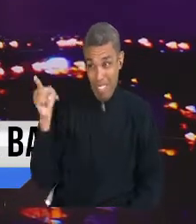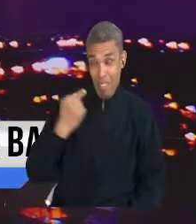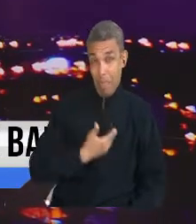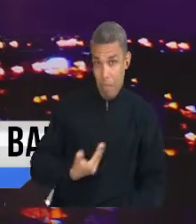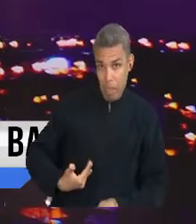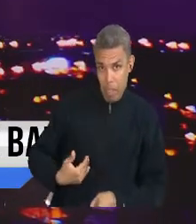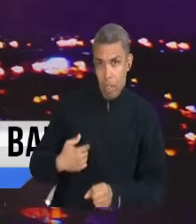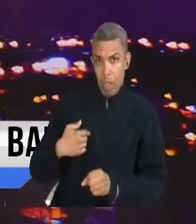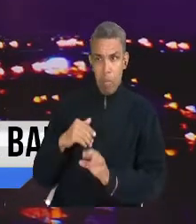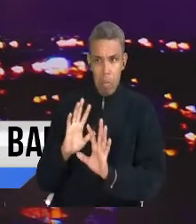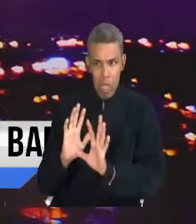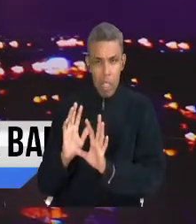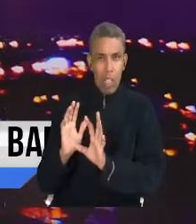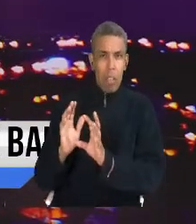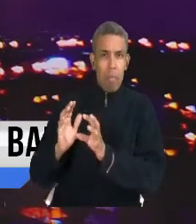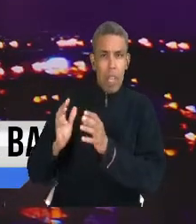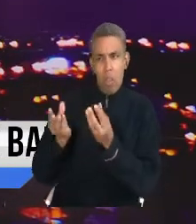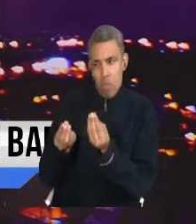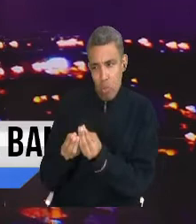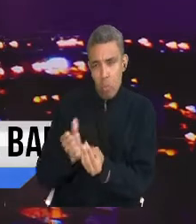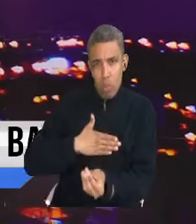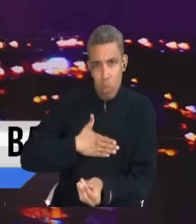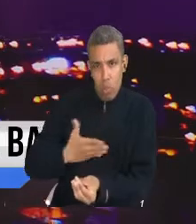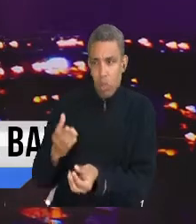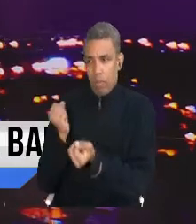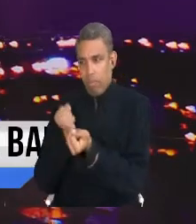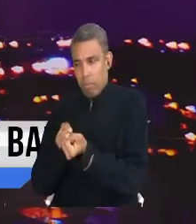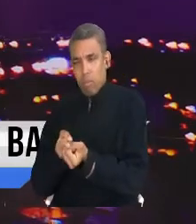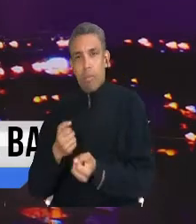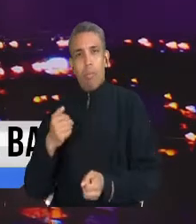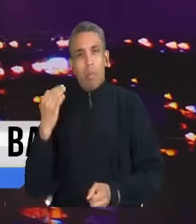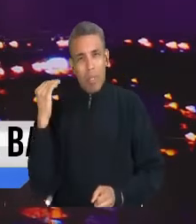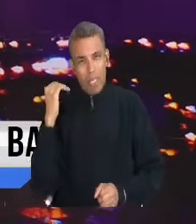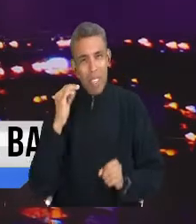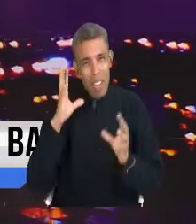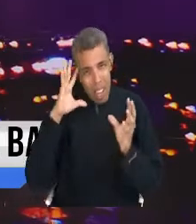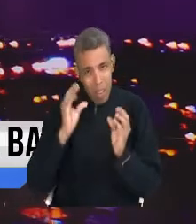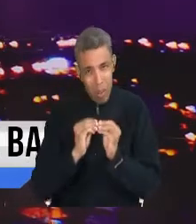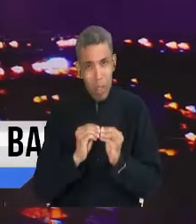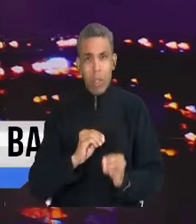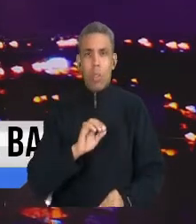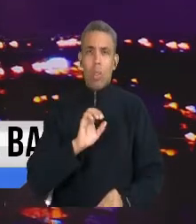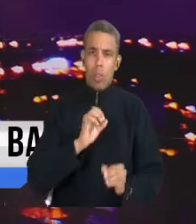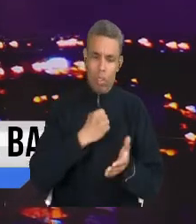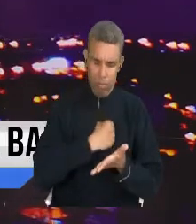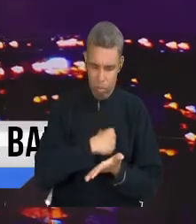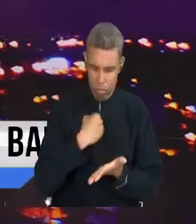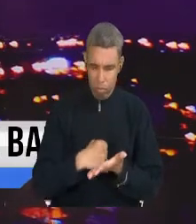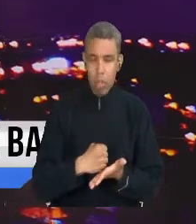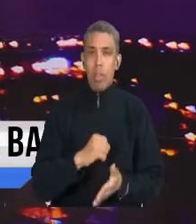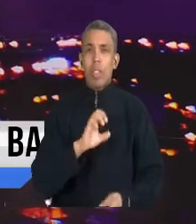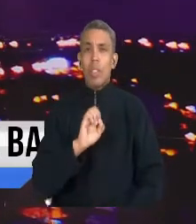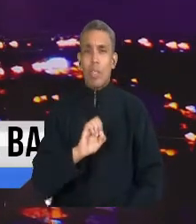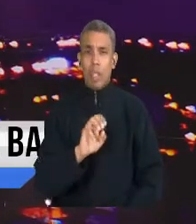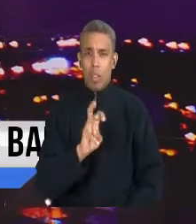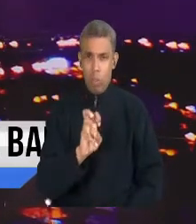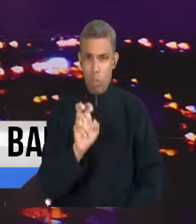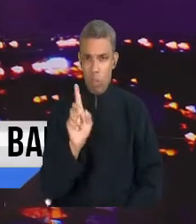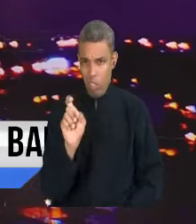de el Acuerdo Municipal 086 que nombré, pues se institucionalizara este festival y